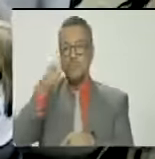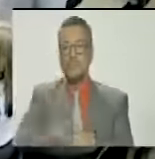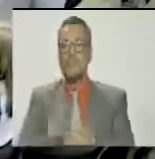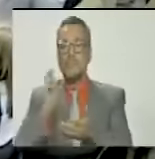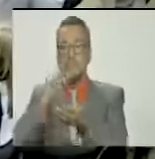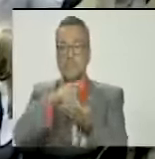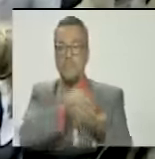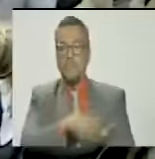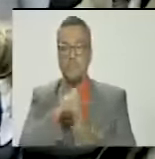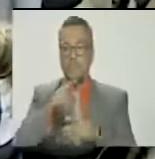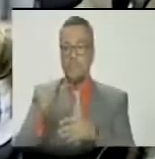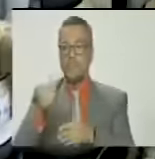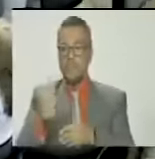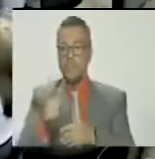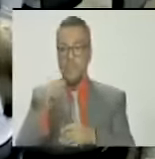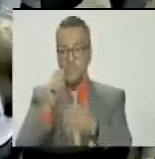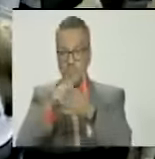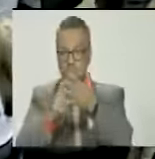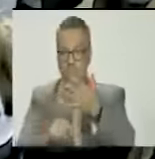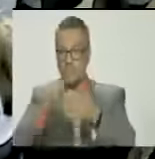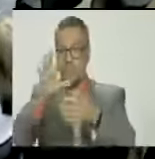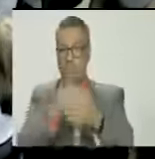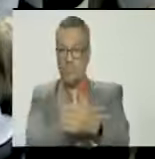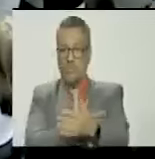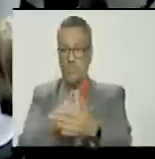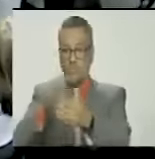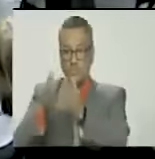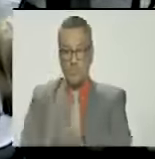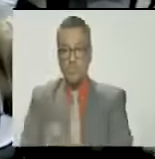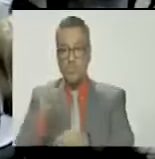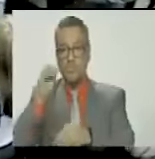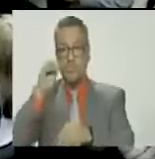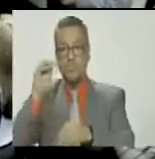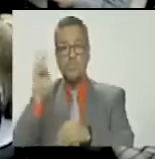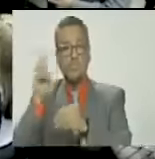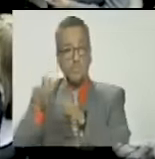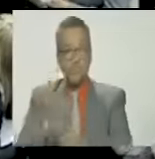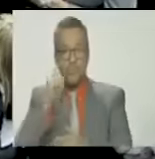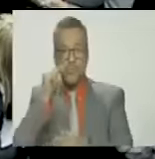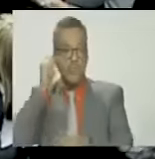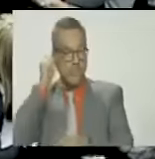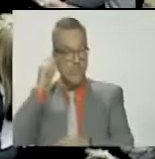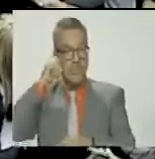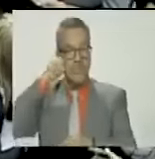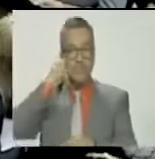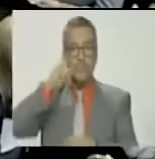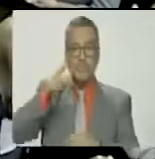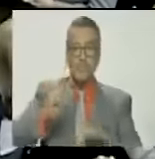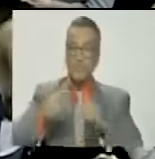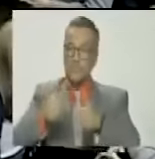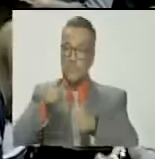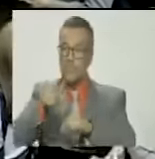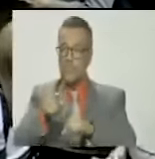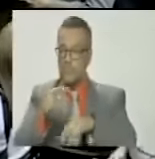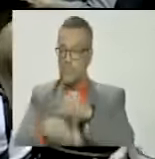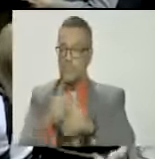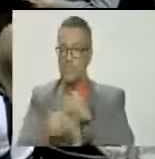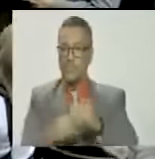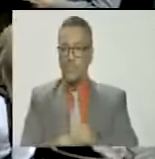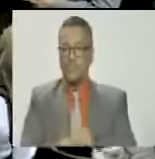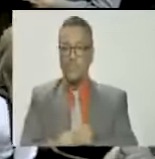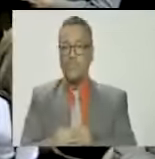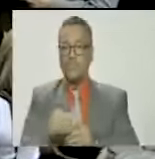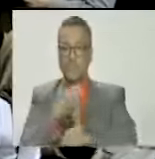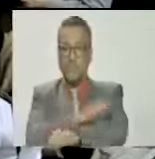la participación de 10.5 millones de venezolanos y venezolanas. Recordando que esta iniciativa fue propuesta por